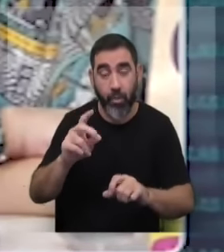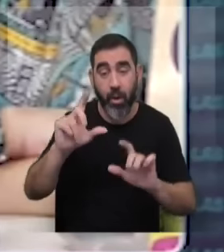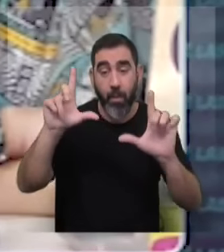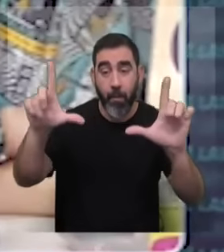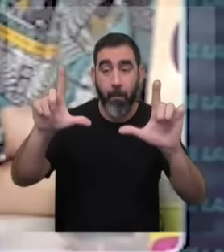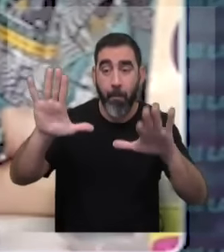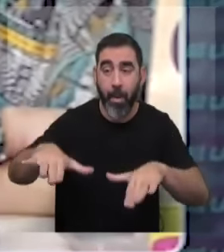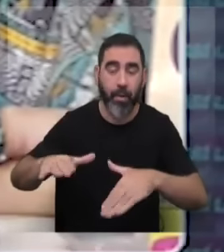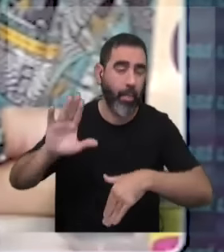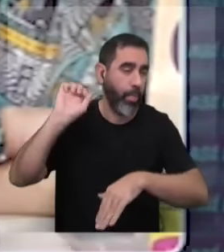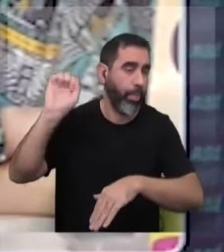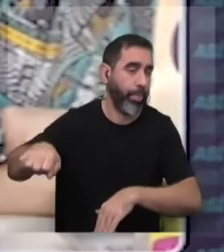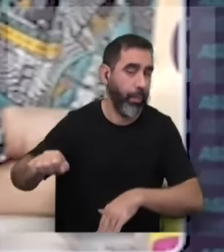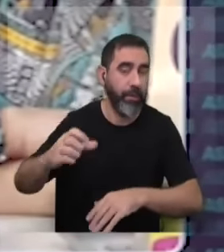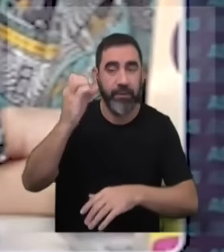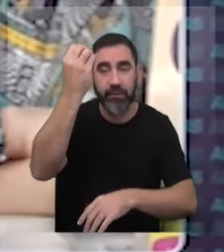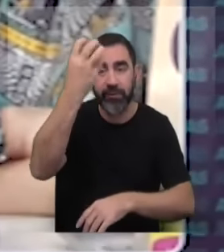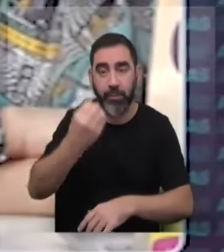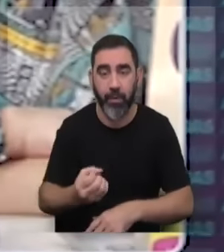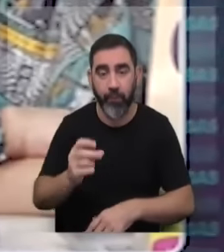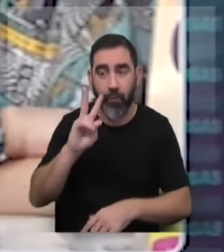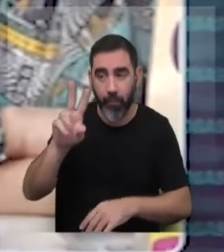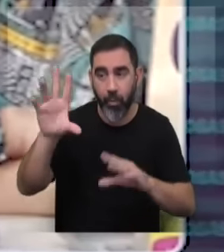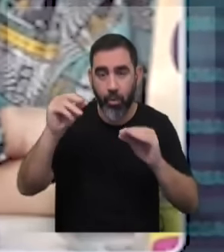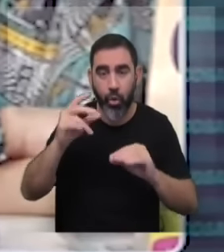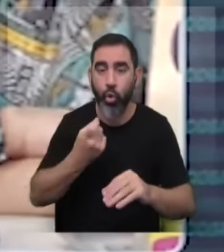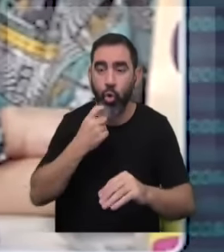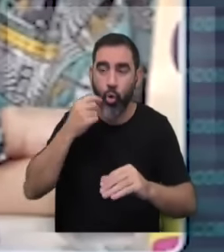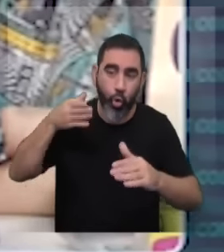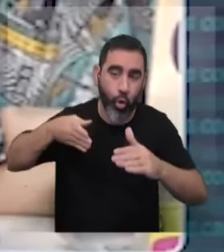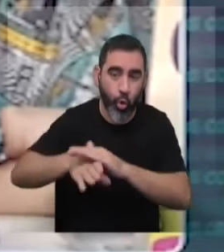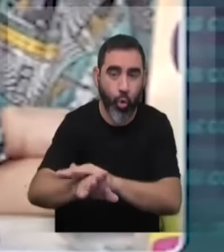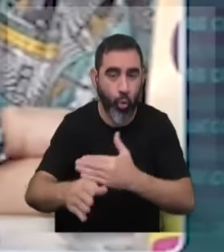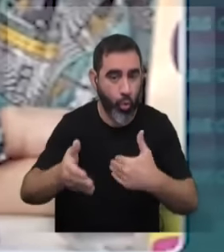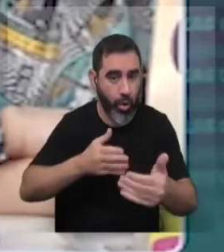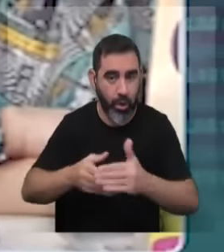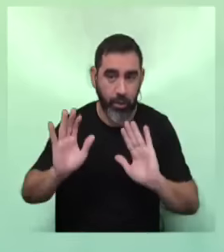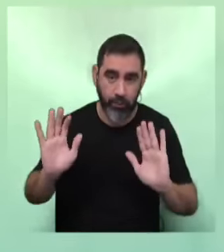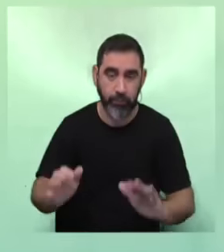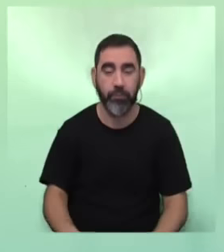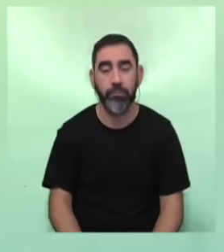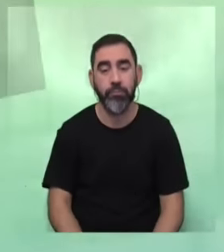pares no se respetan los semáforos vemos en la noche como se tiran con roja sin roj